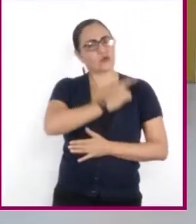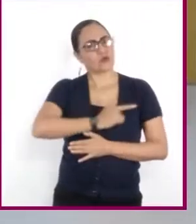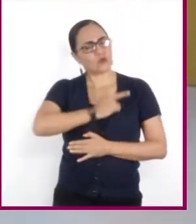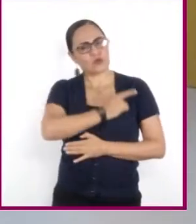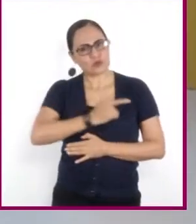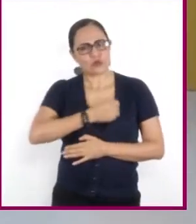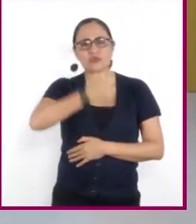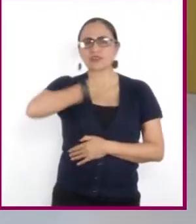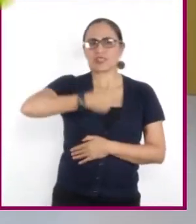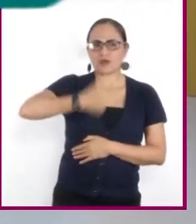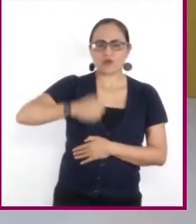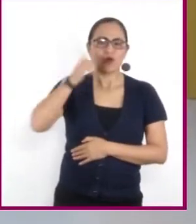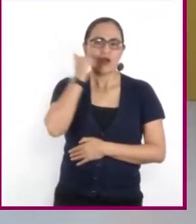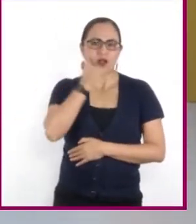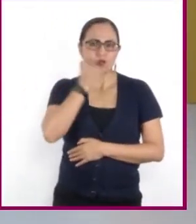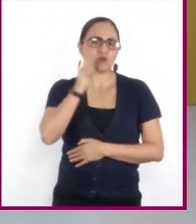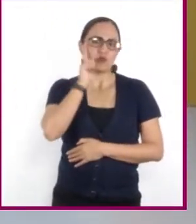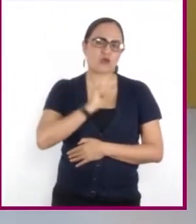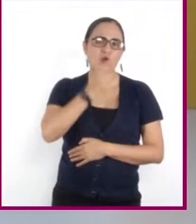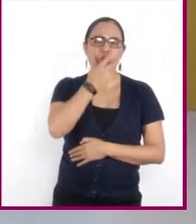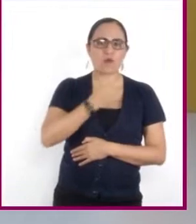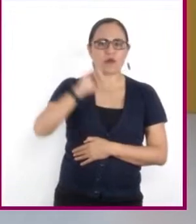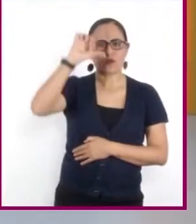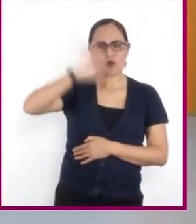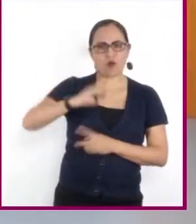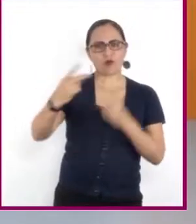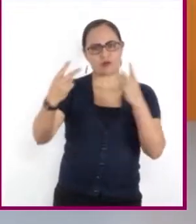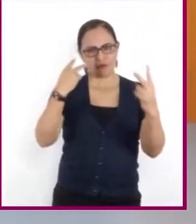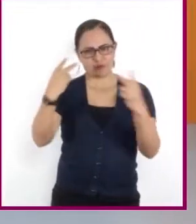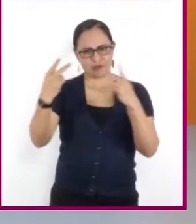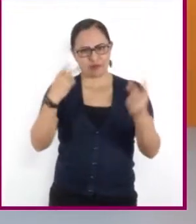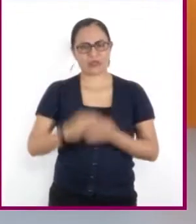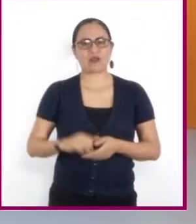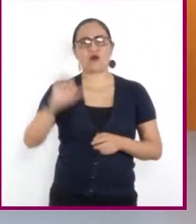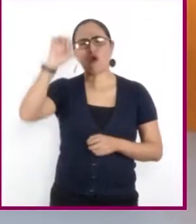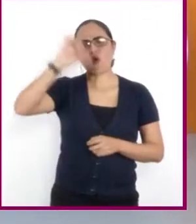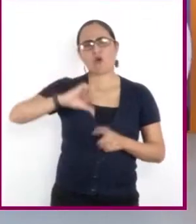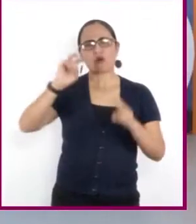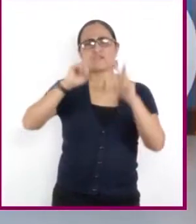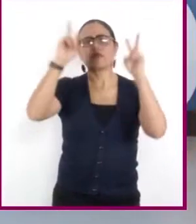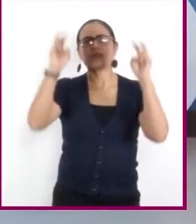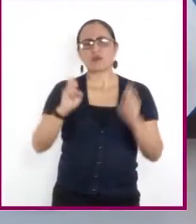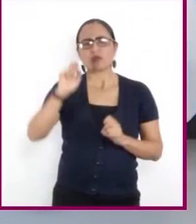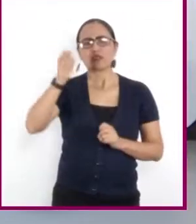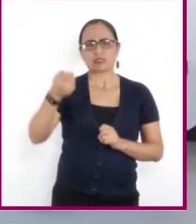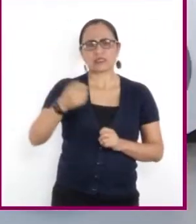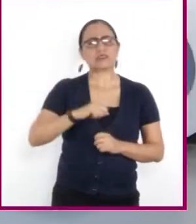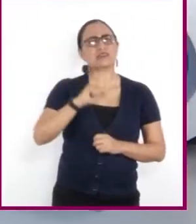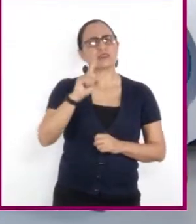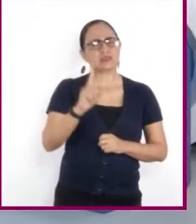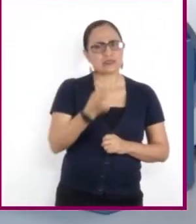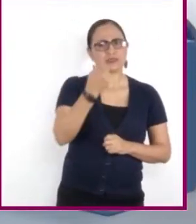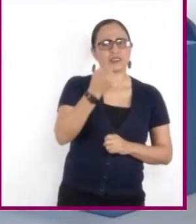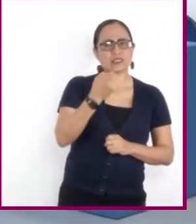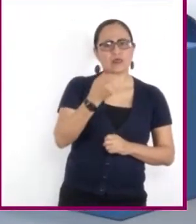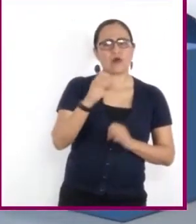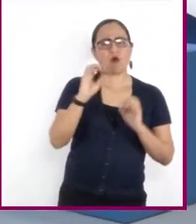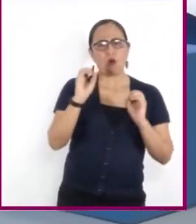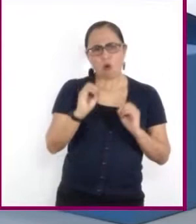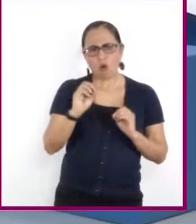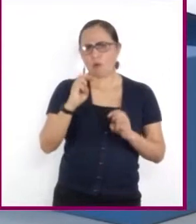a todas las alumnas y alumnos que nos acompañan. La sesión de hoy se titula ¿Ser o no ser materia?